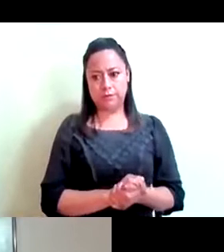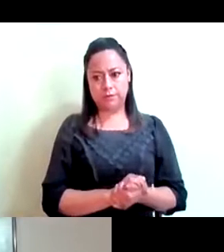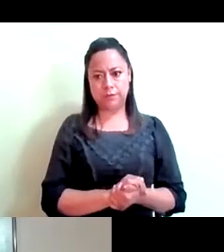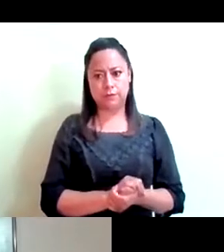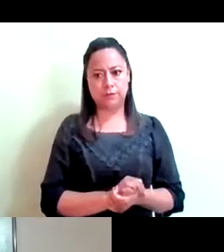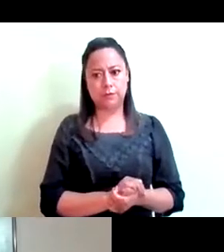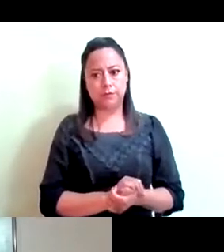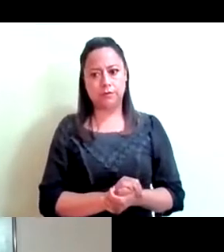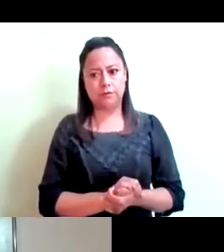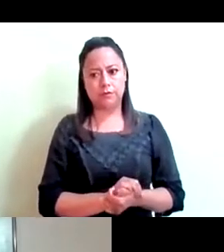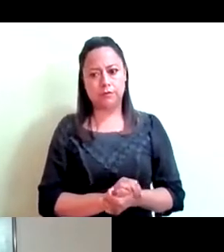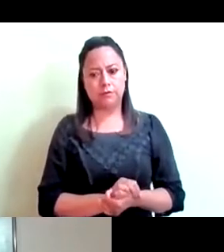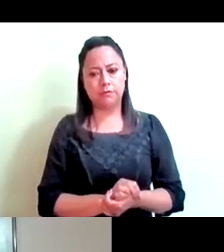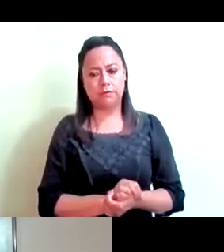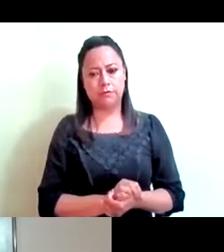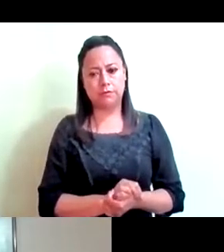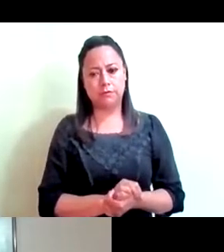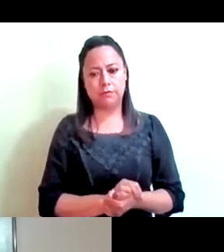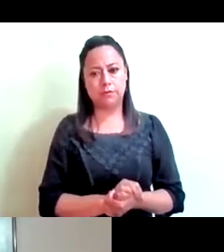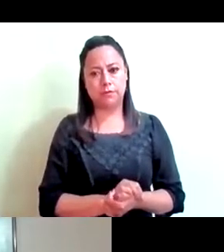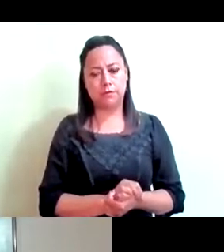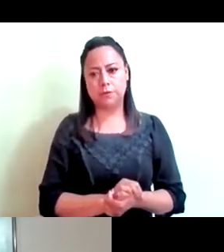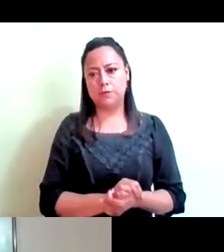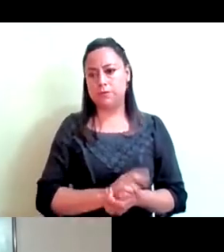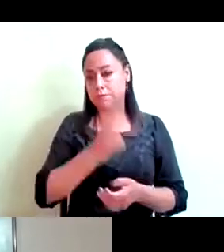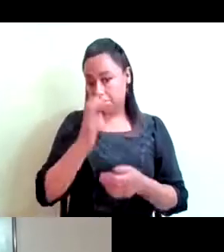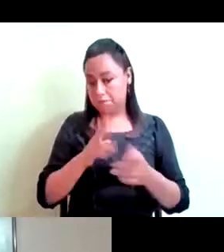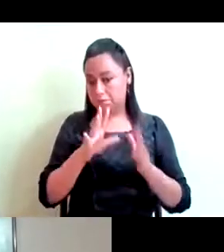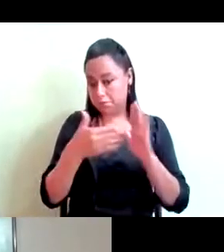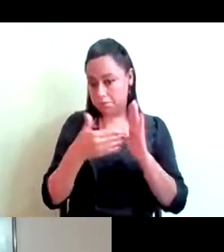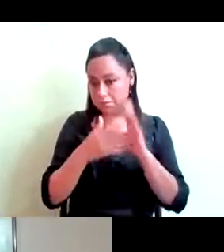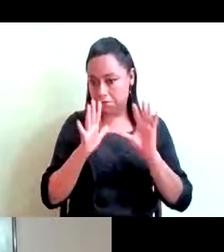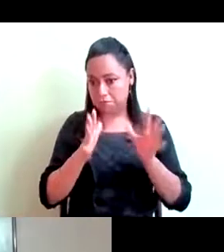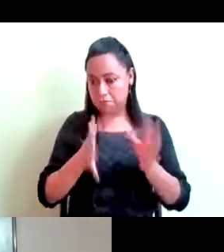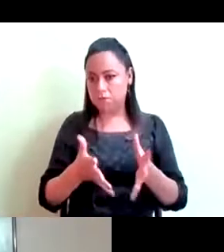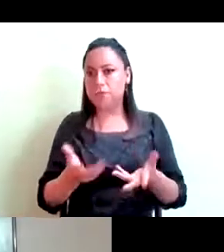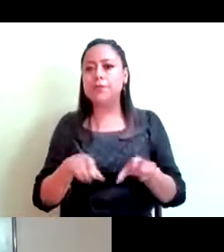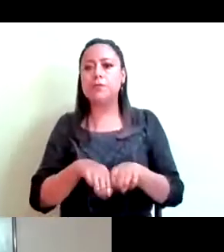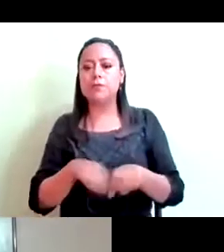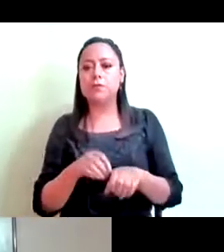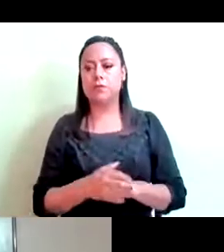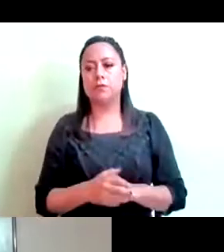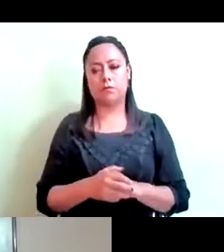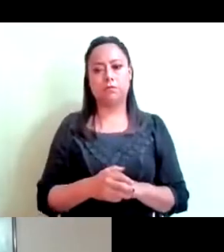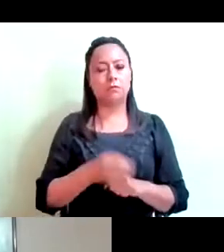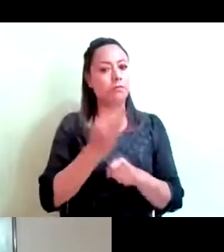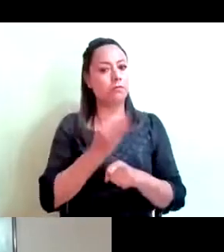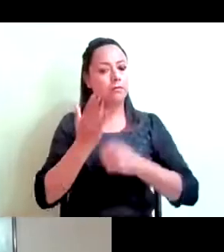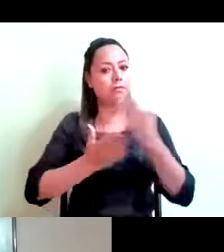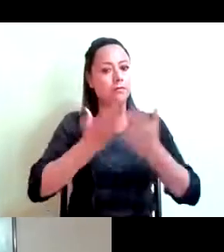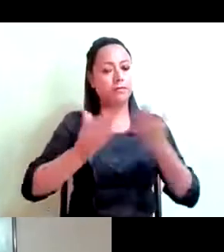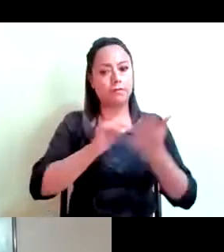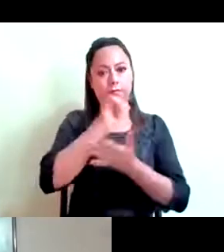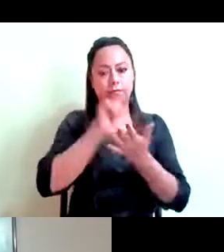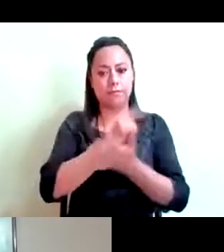bueno, lo que está escrito es conocimientos básicos del estudio legislativo. Mi propuesta sería